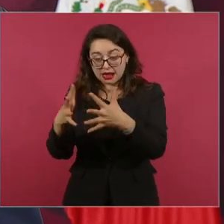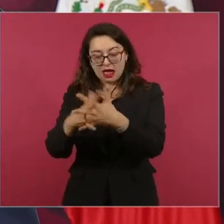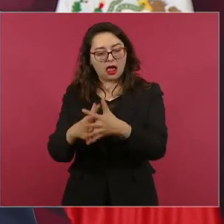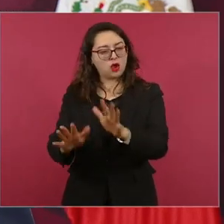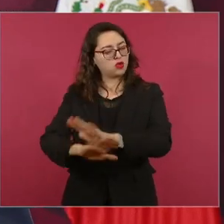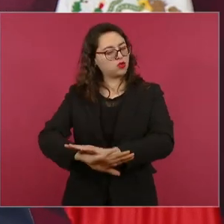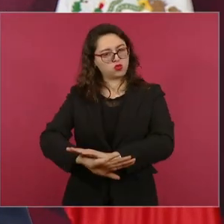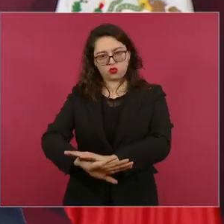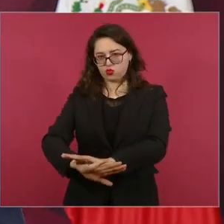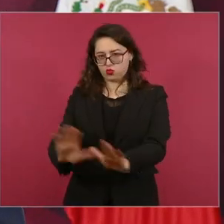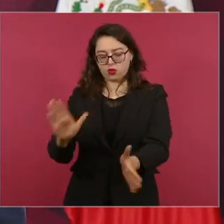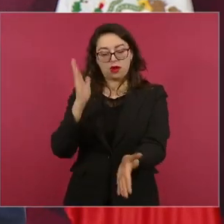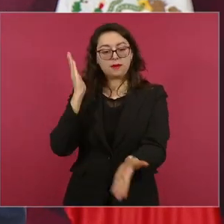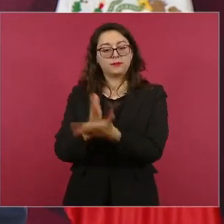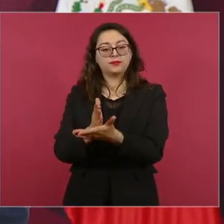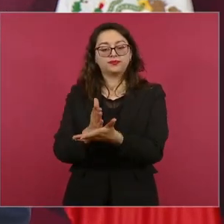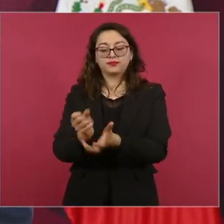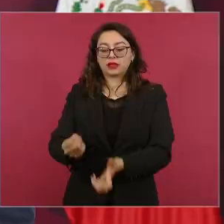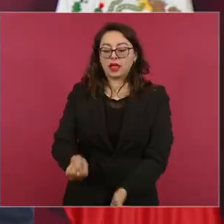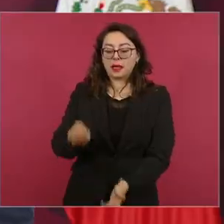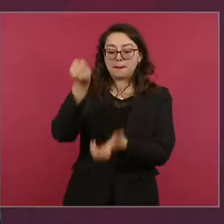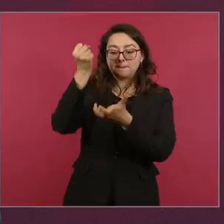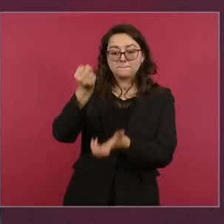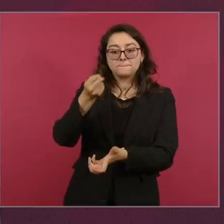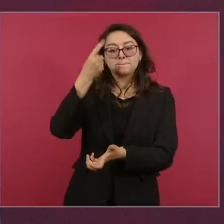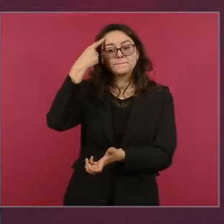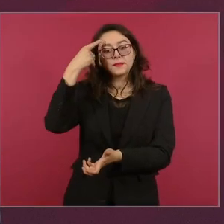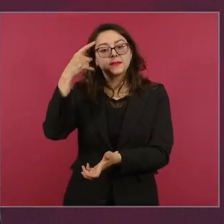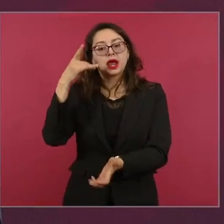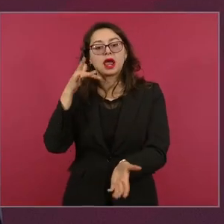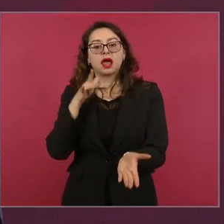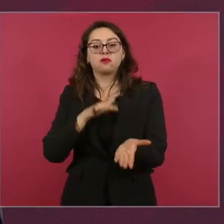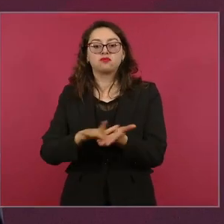para apoyar a 1 millón,